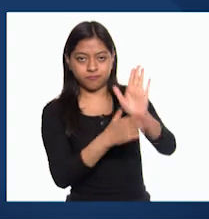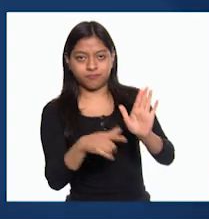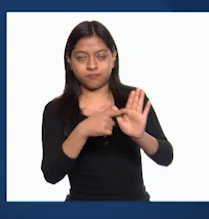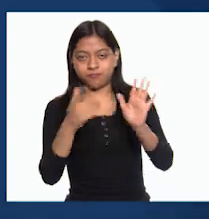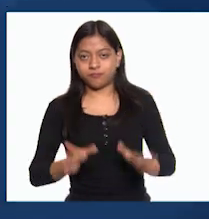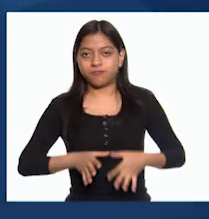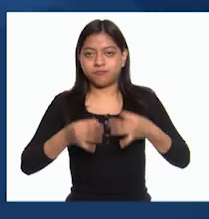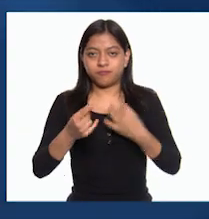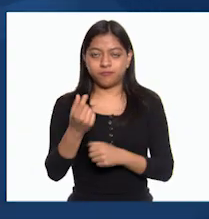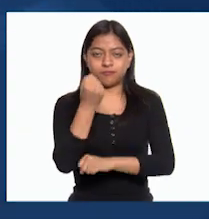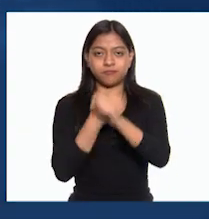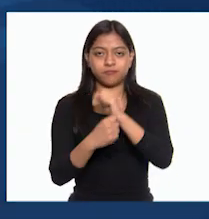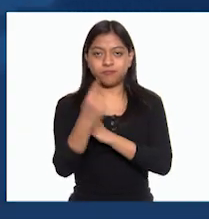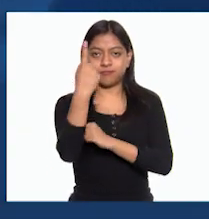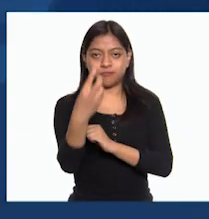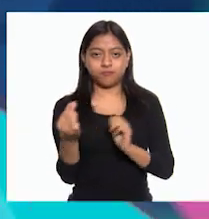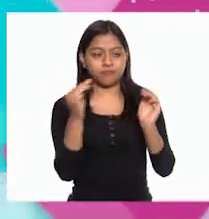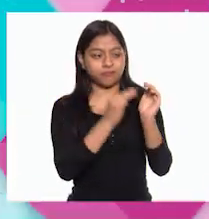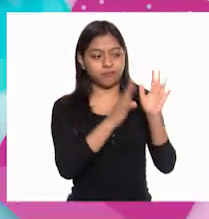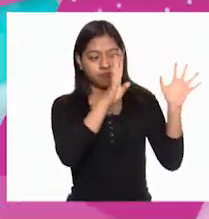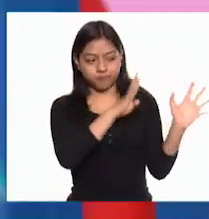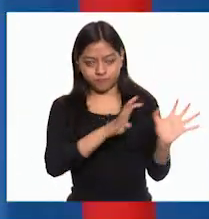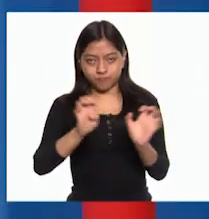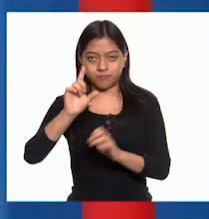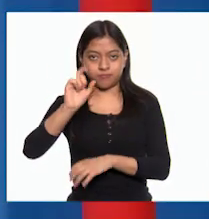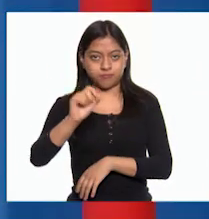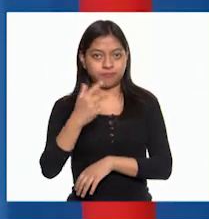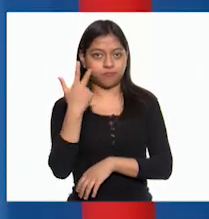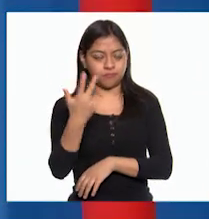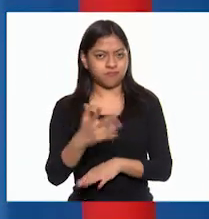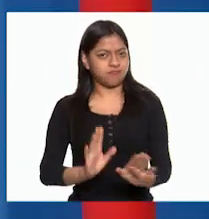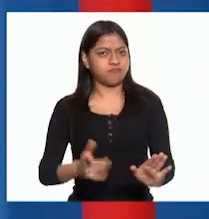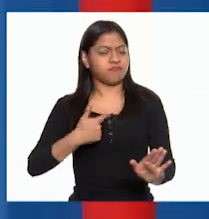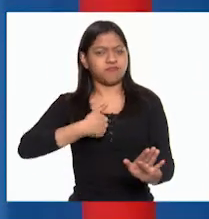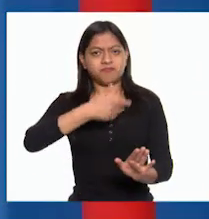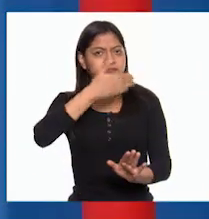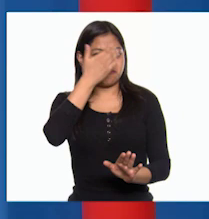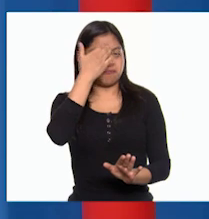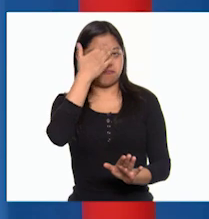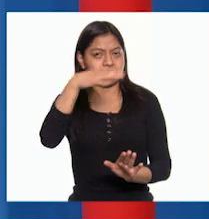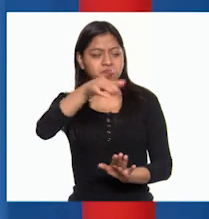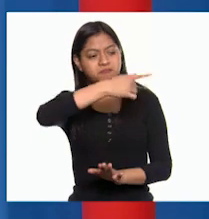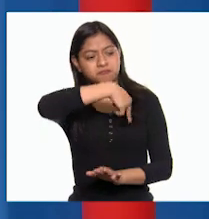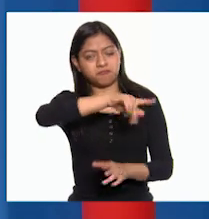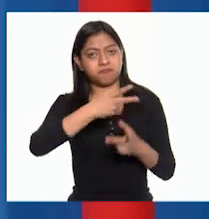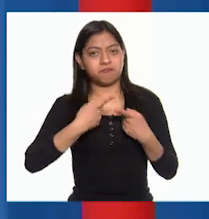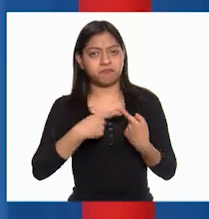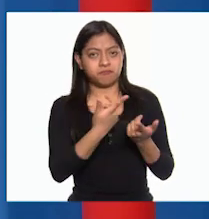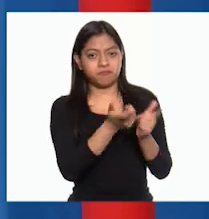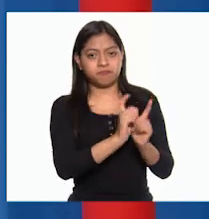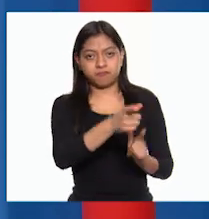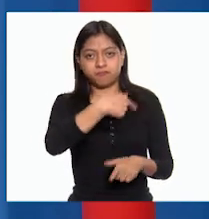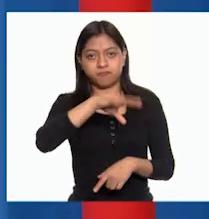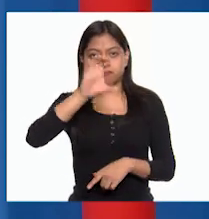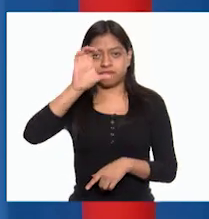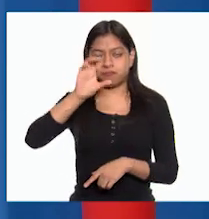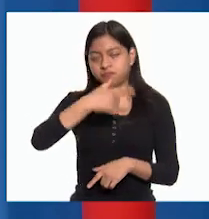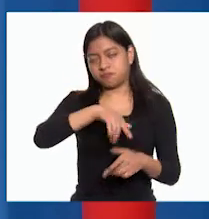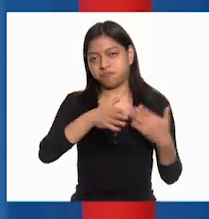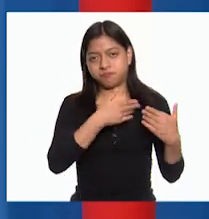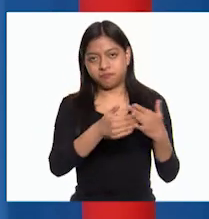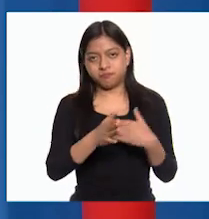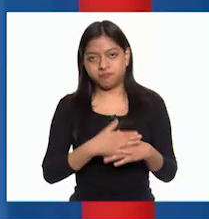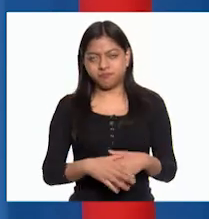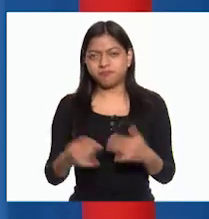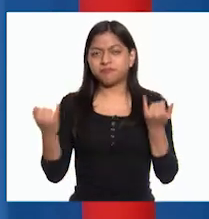en 1928. Gaby, no recuerdo haber escuchado nada sobre ellos, sobre los contemporáneos. Además de